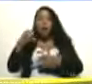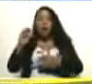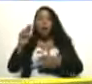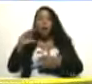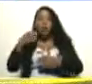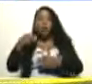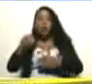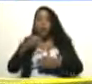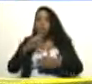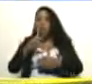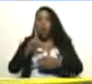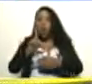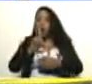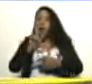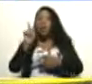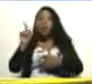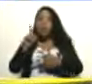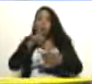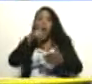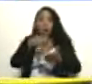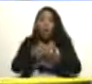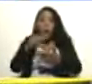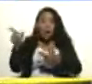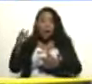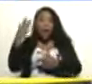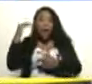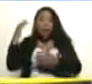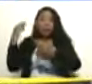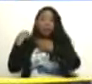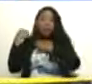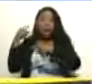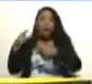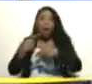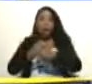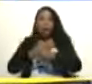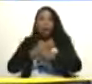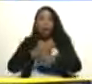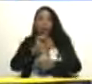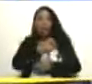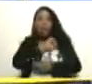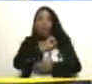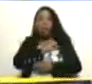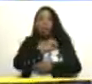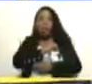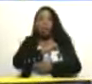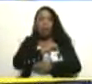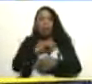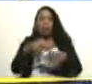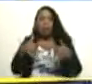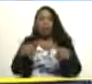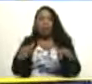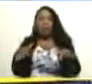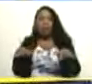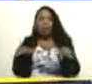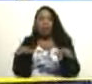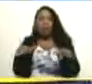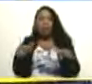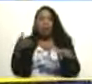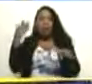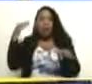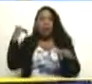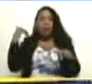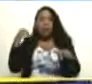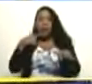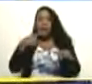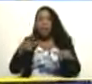No voy a nombrar a nadie ese comando, pero quien lo presidía estaba nervioso. Se le iban las piernas y le llegó a